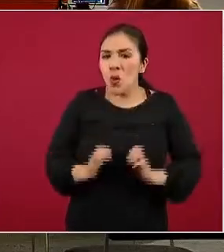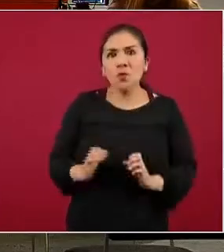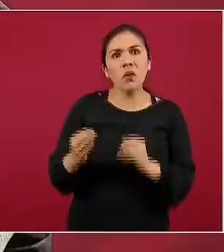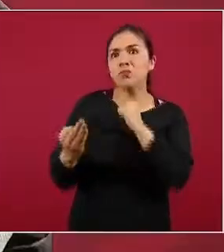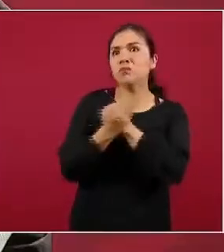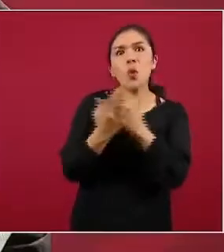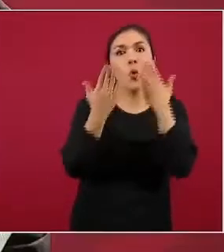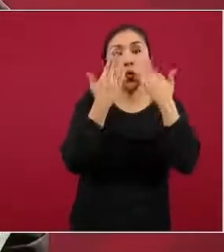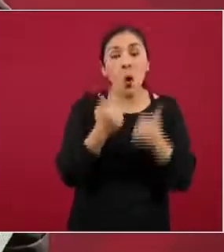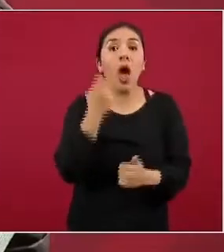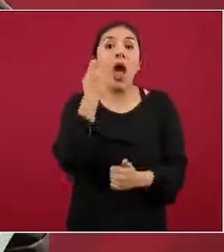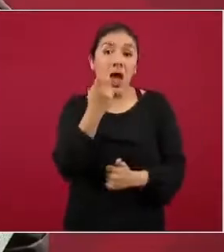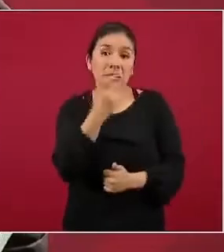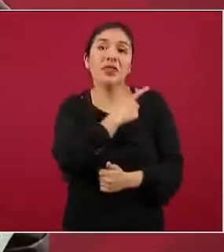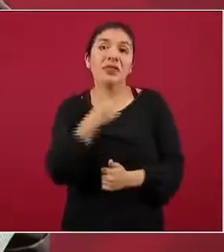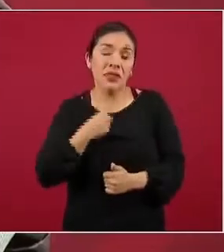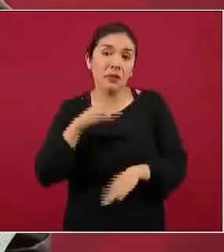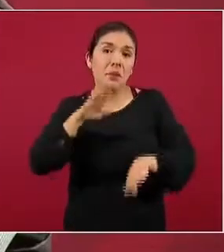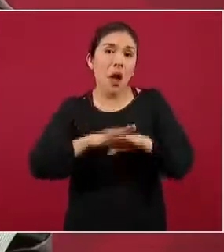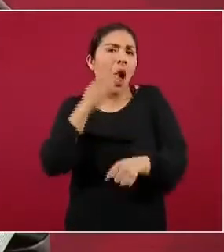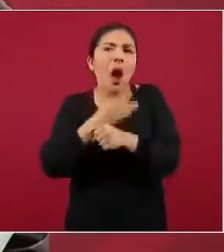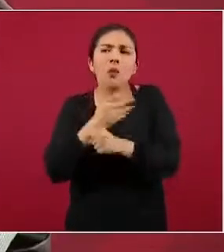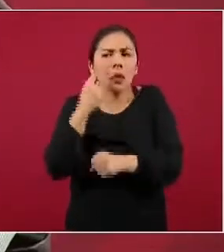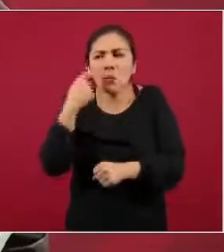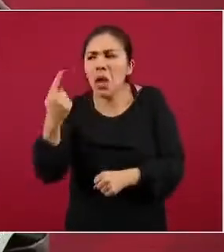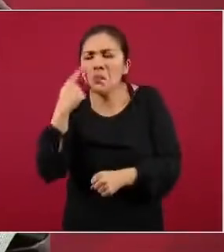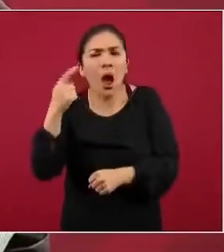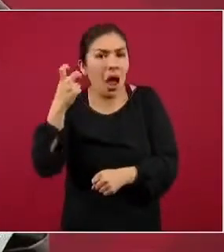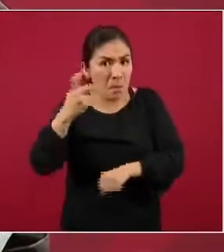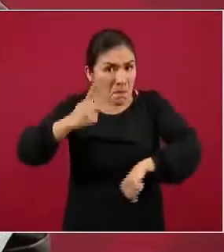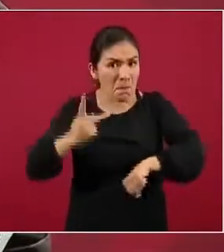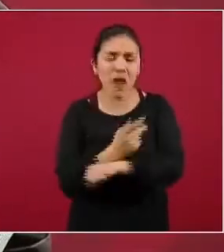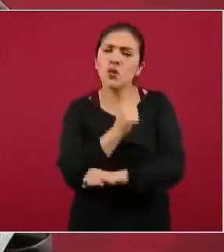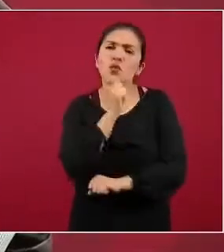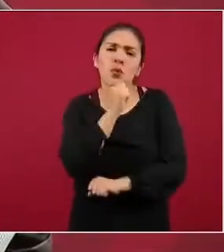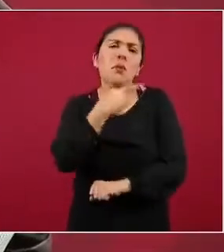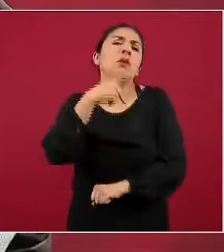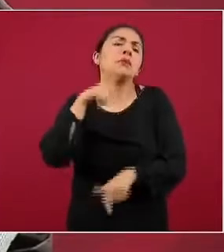esta variante que esto haya ocurrido. Pero hay que continuar dando un